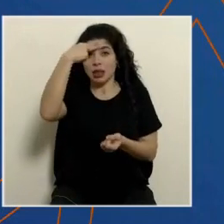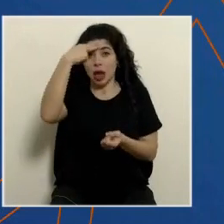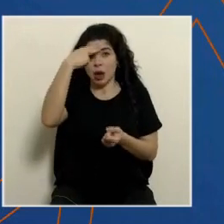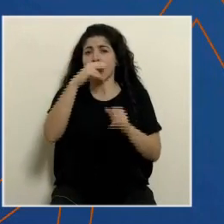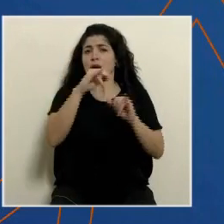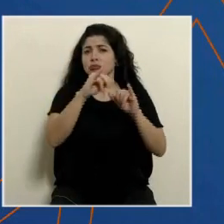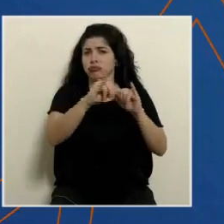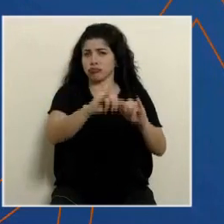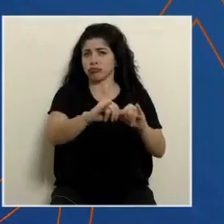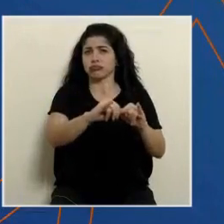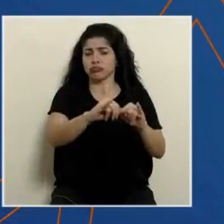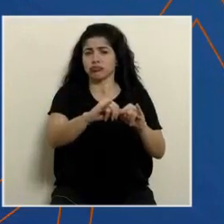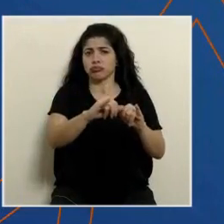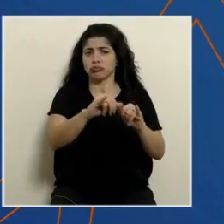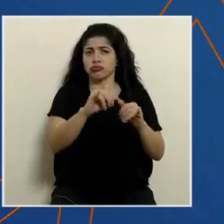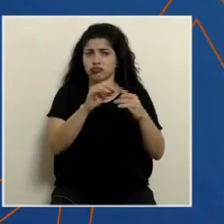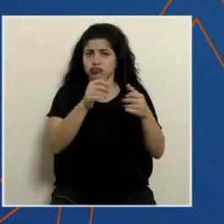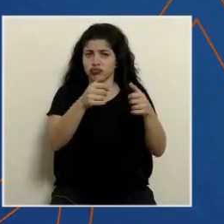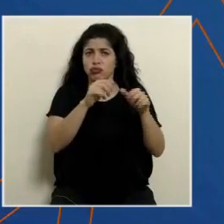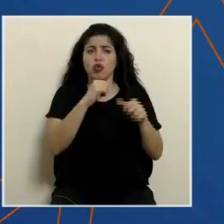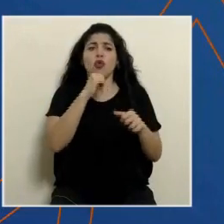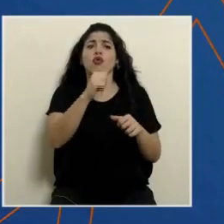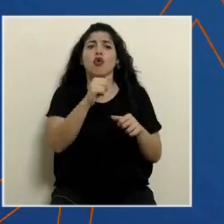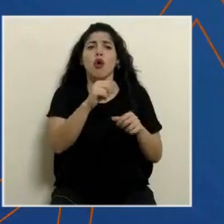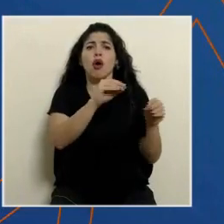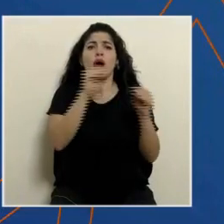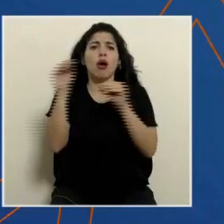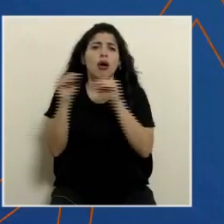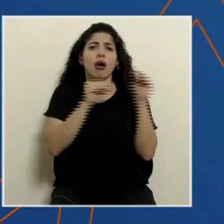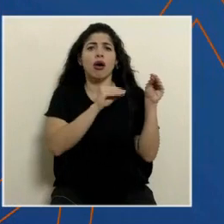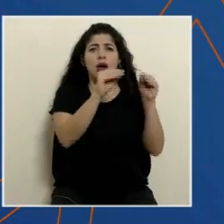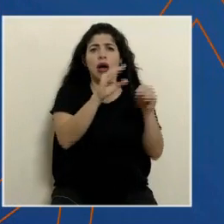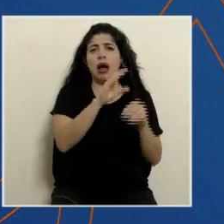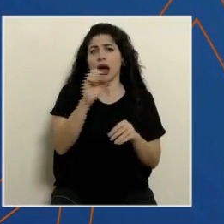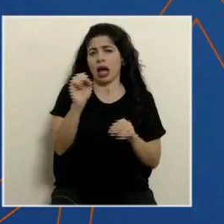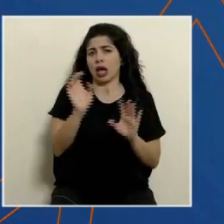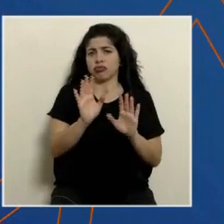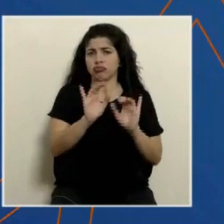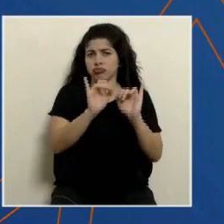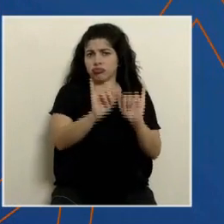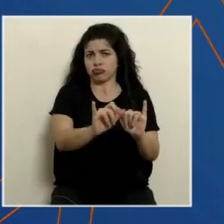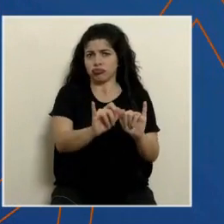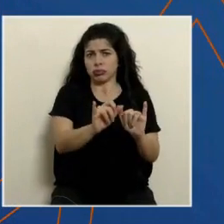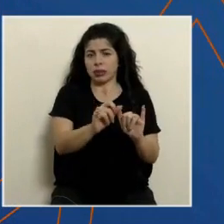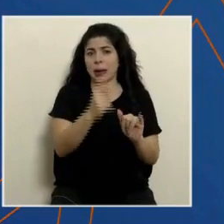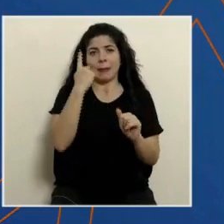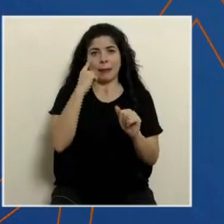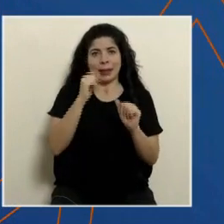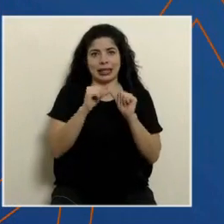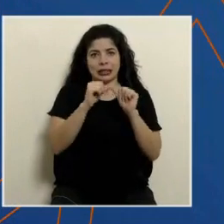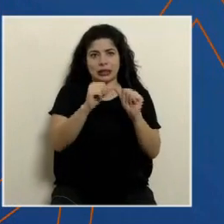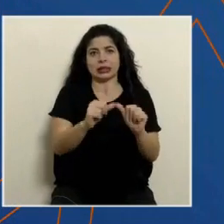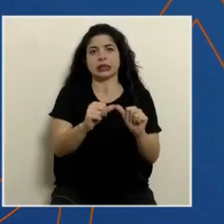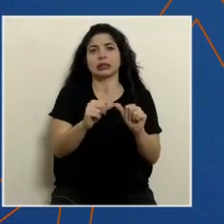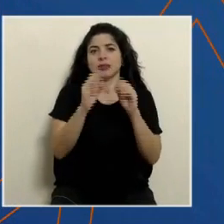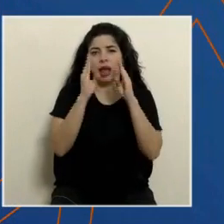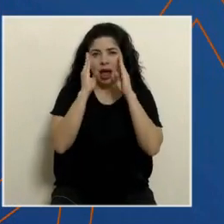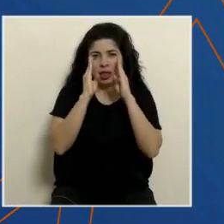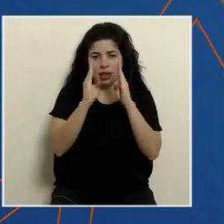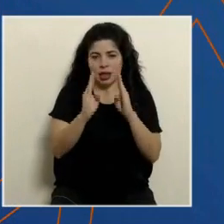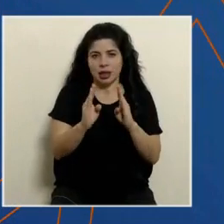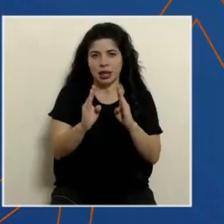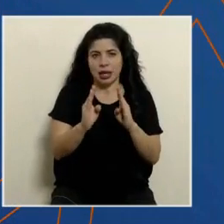permanecer allí y no ser trasladados a la Caja del Seguro Social para mantener la atención